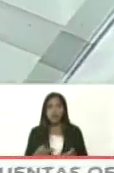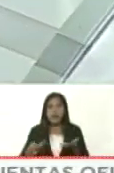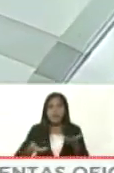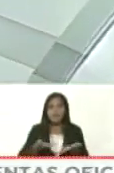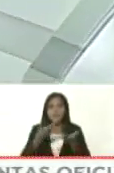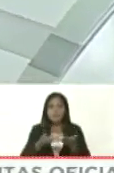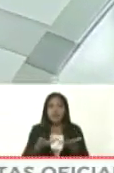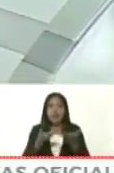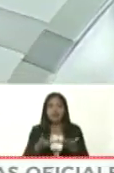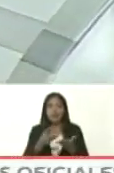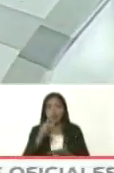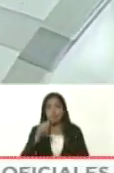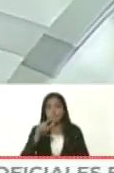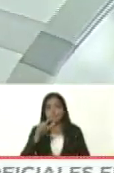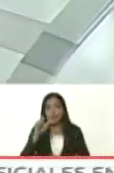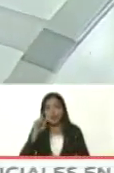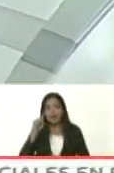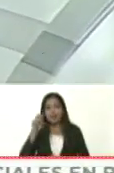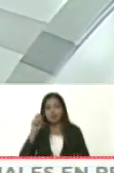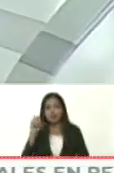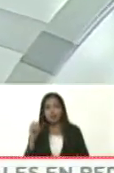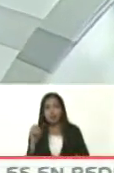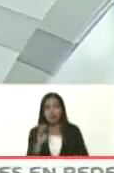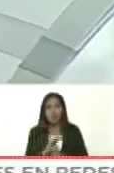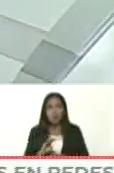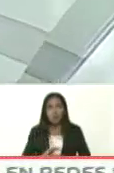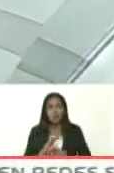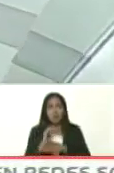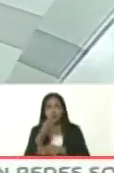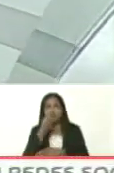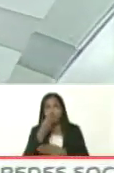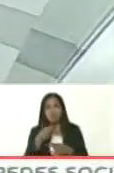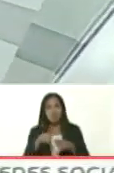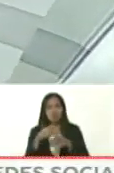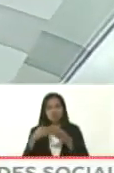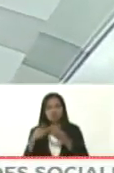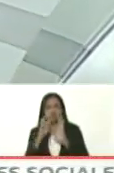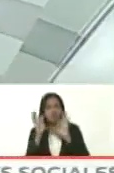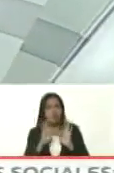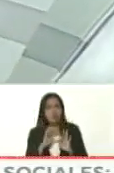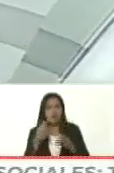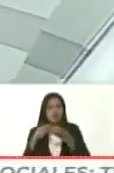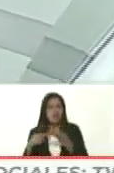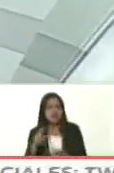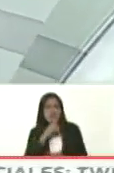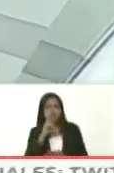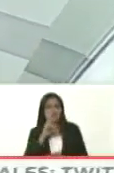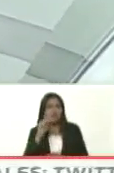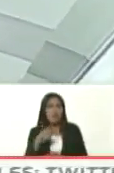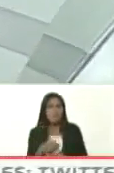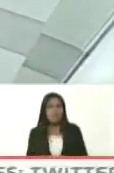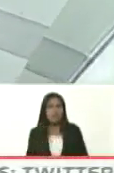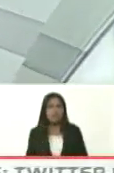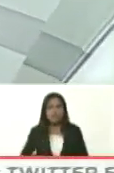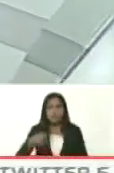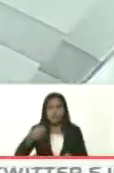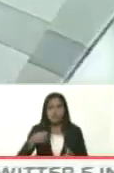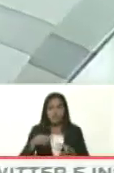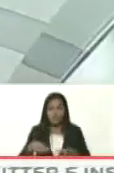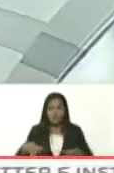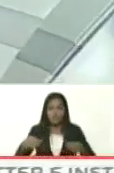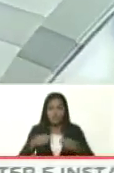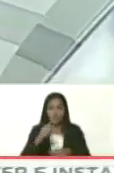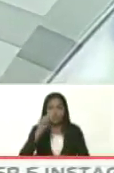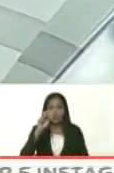esto que llaman, ¿cómo se llama? Conservador de alimentos, la gente lo llama de otra forma, las viandas, Tupperware también lo llaman